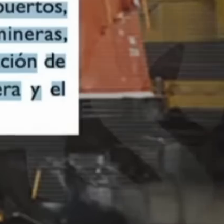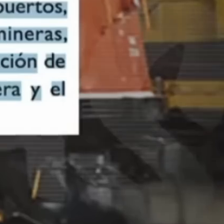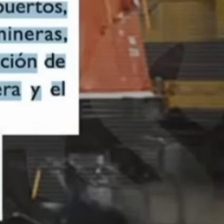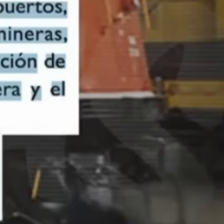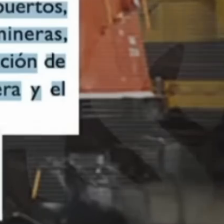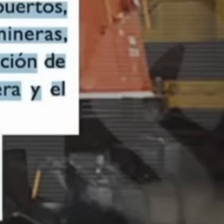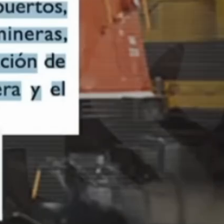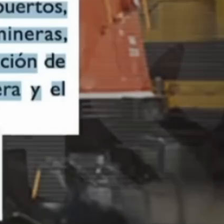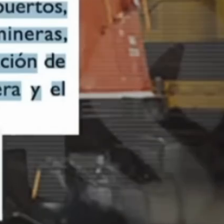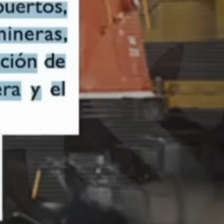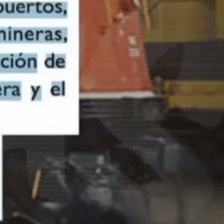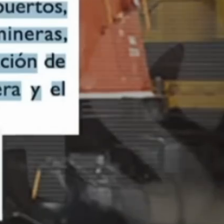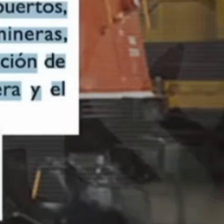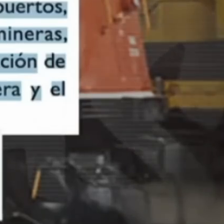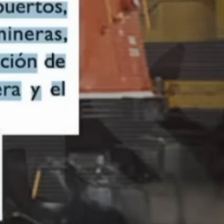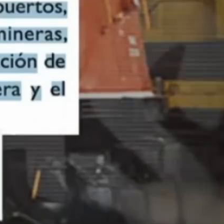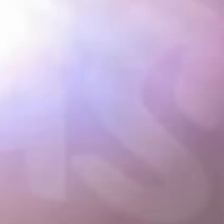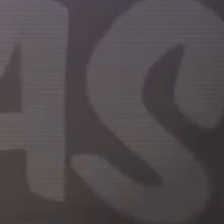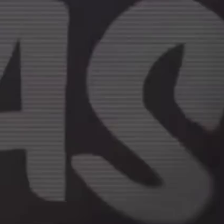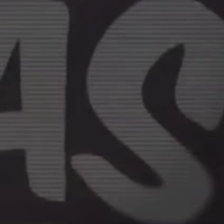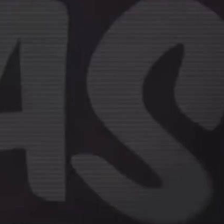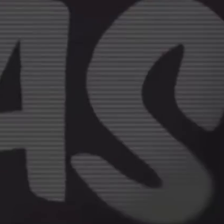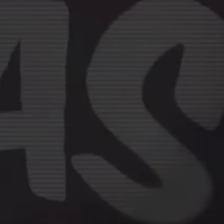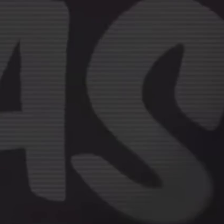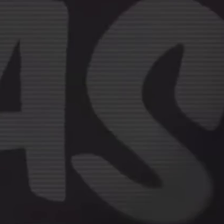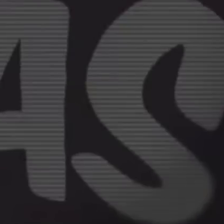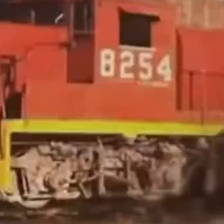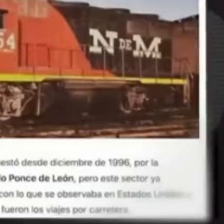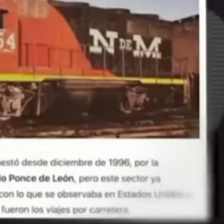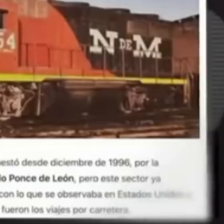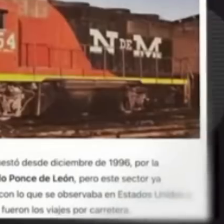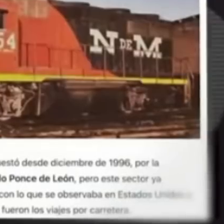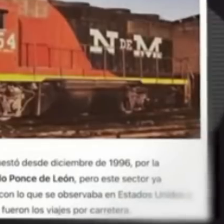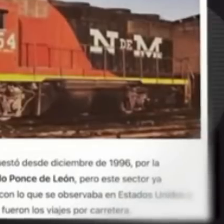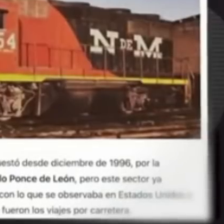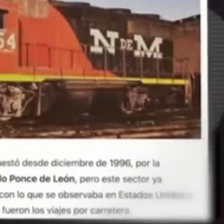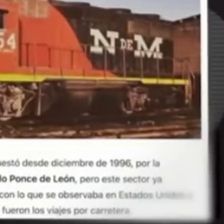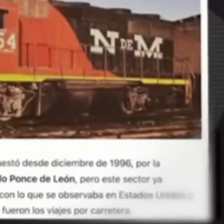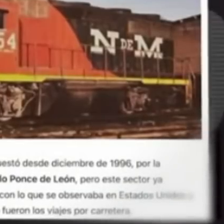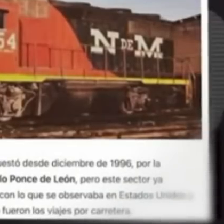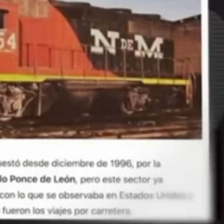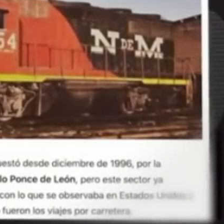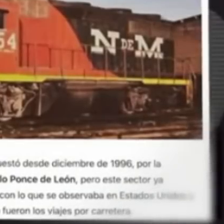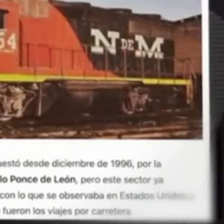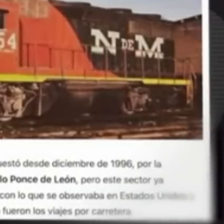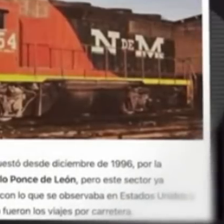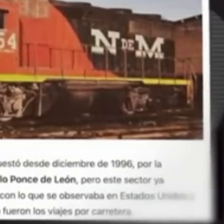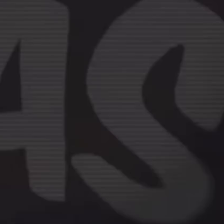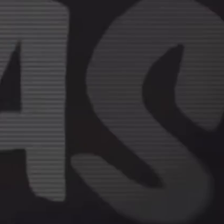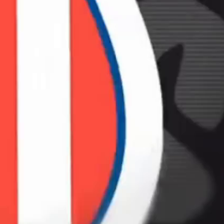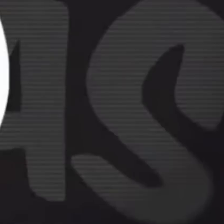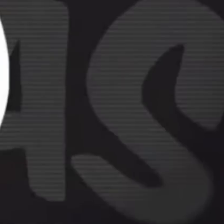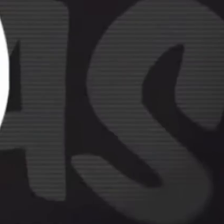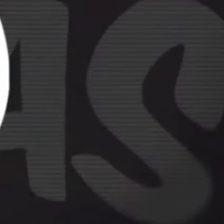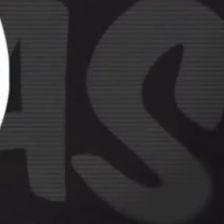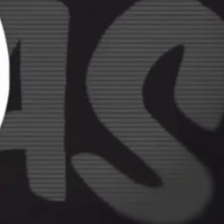aeropuertos, minas, satélites y el negocio del gas. La privatización férrea se llevó a cabo mediante la concesión a empresas privadas por 50 años, incluida una al